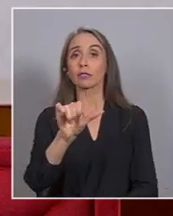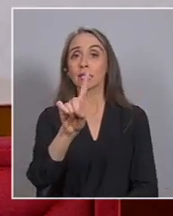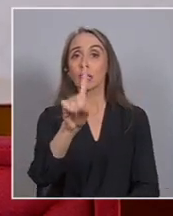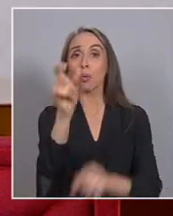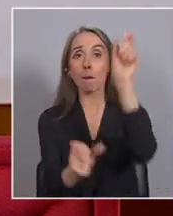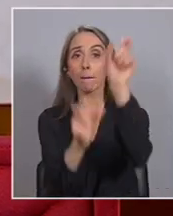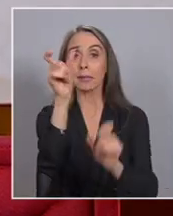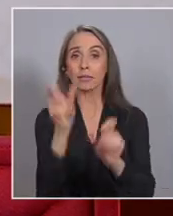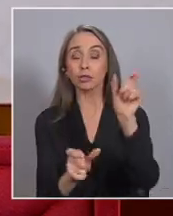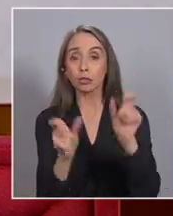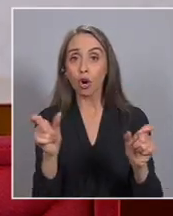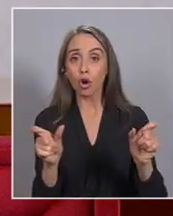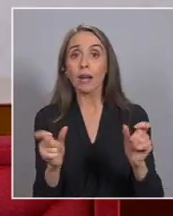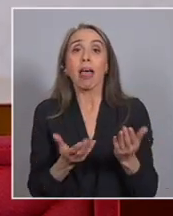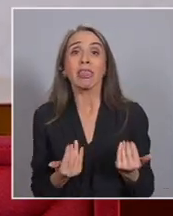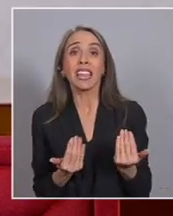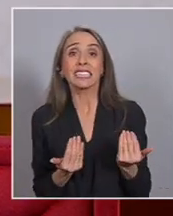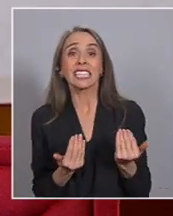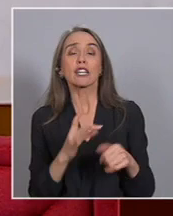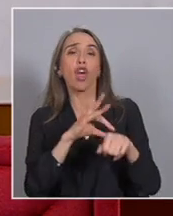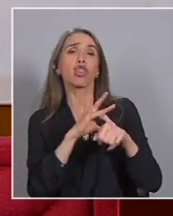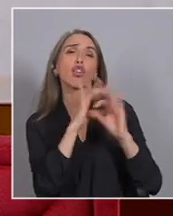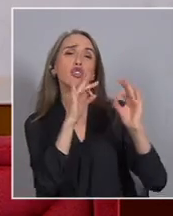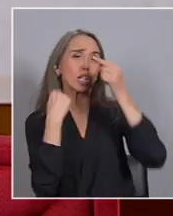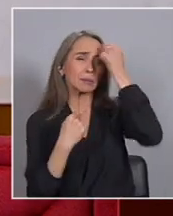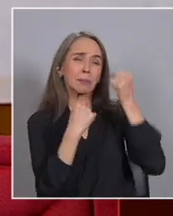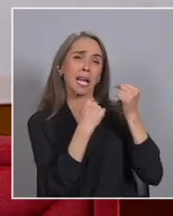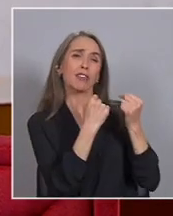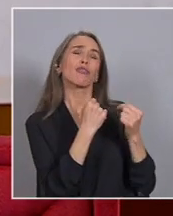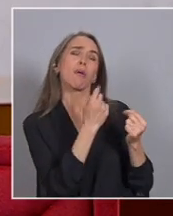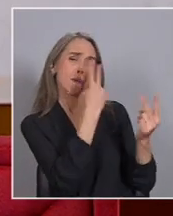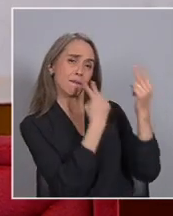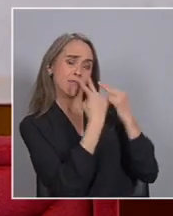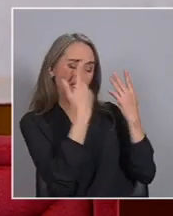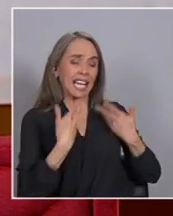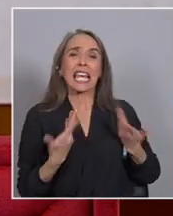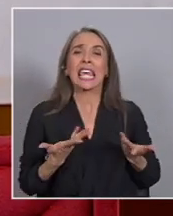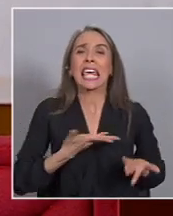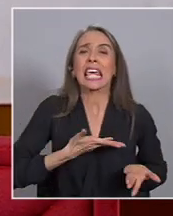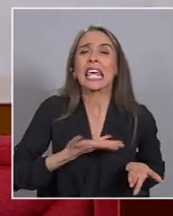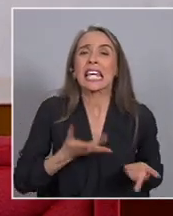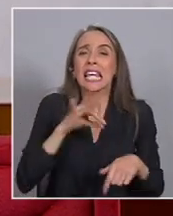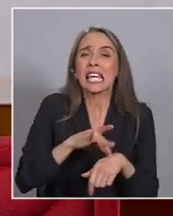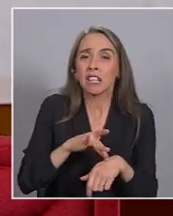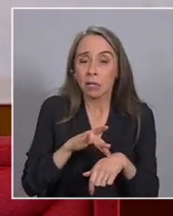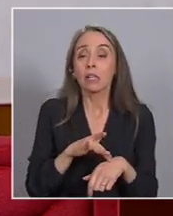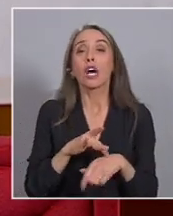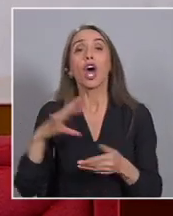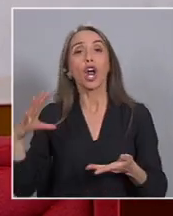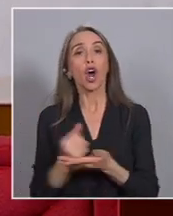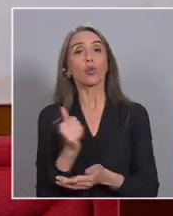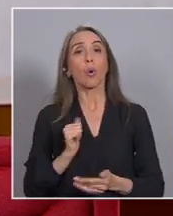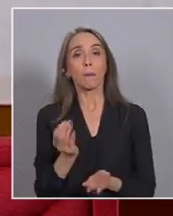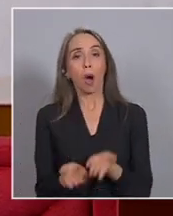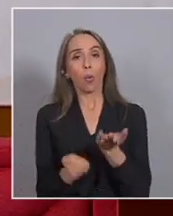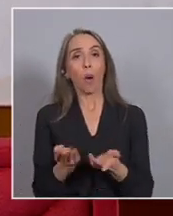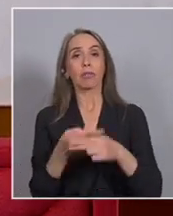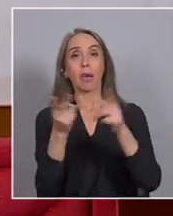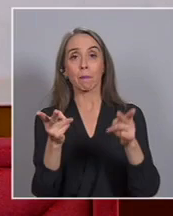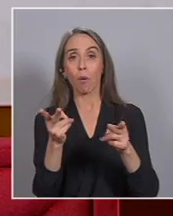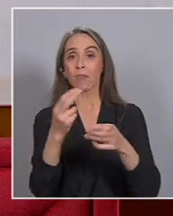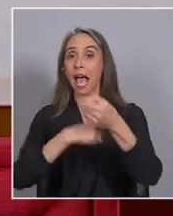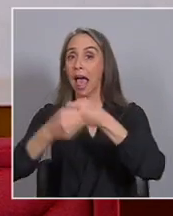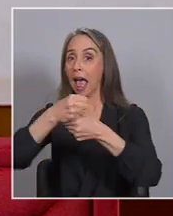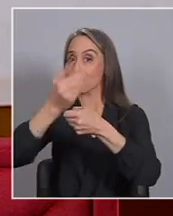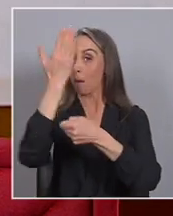1.987.461 personas que requerían la evaluación de un especialista. Para lograrlo, cumpliendo con la cuenta pública